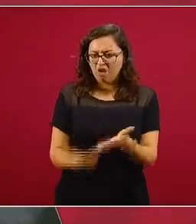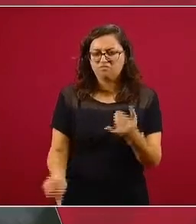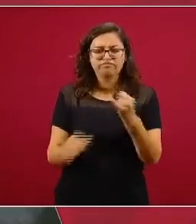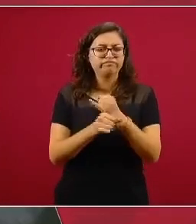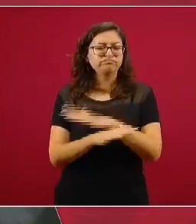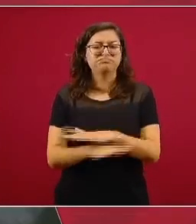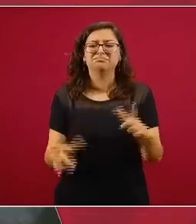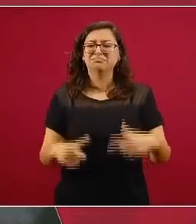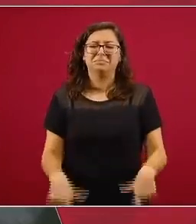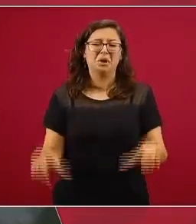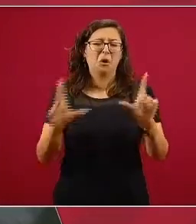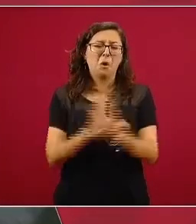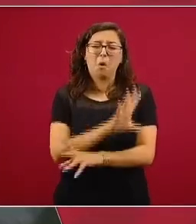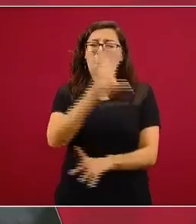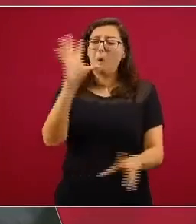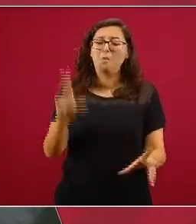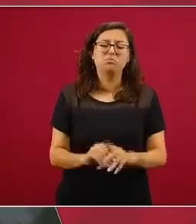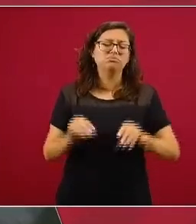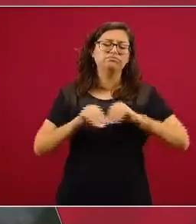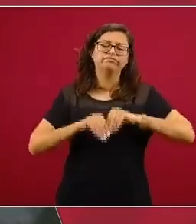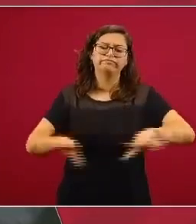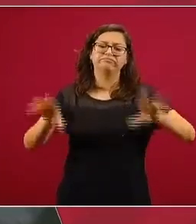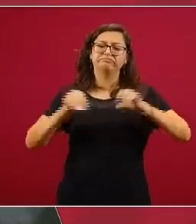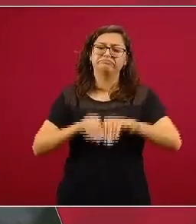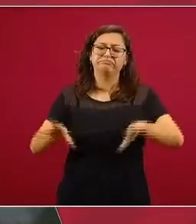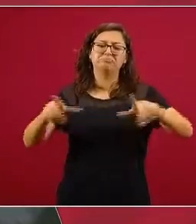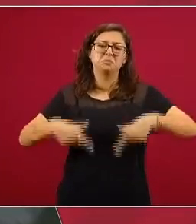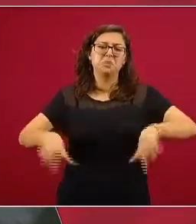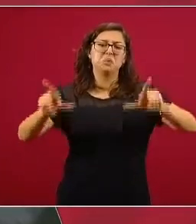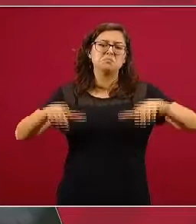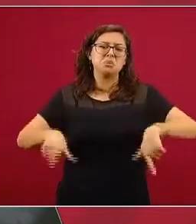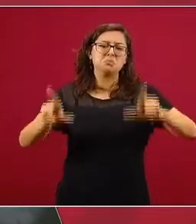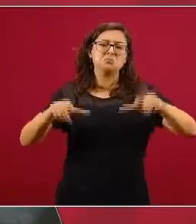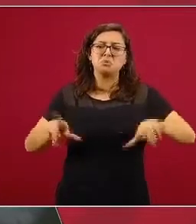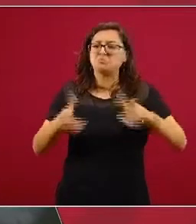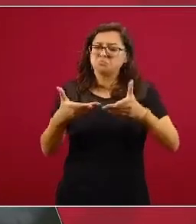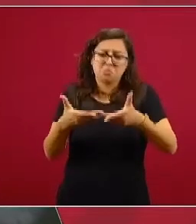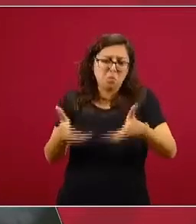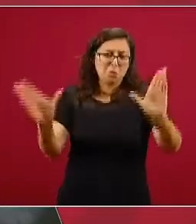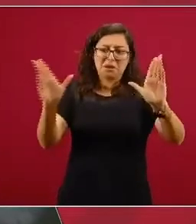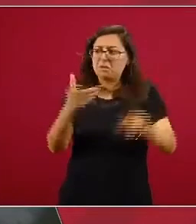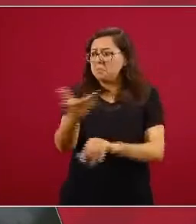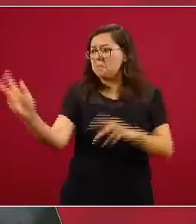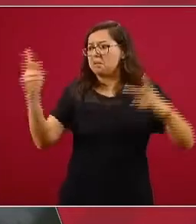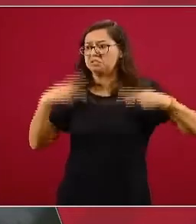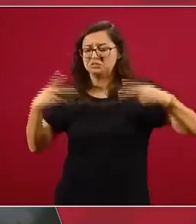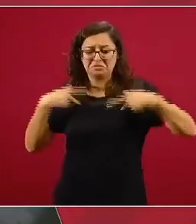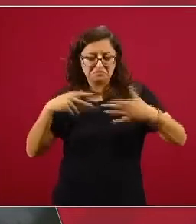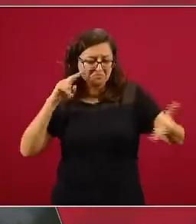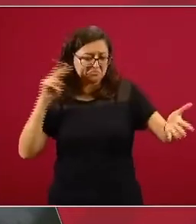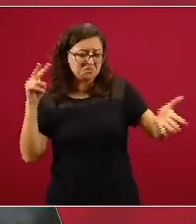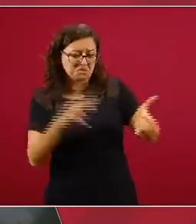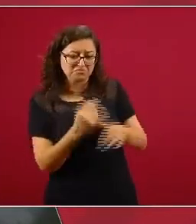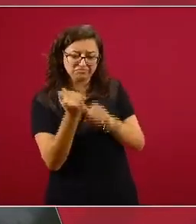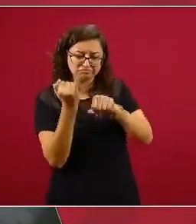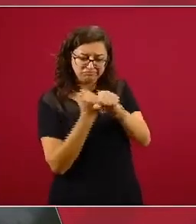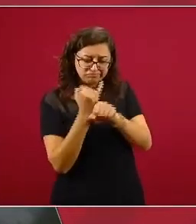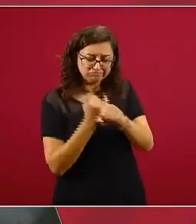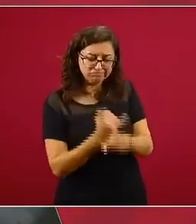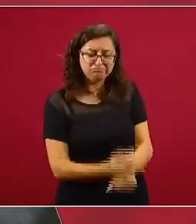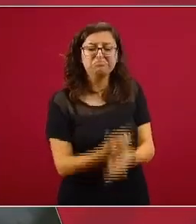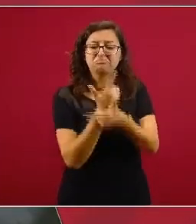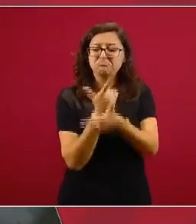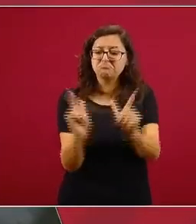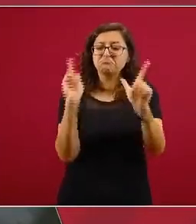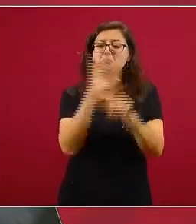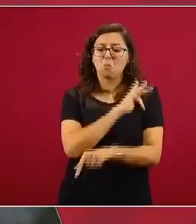del sistema de vigilancia epidemiológica de COVID, lo hemos puesto a disposición pública para que cualquiera lo pueda explorar